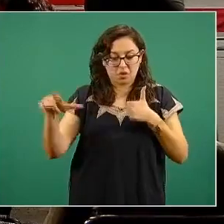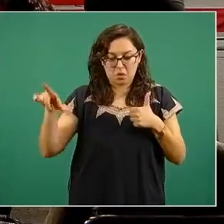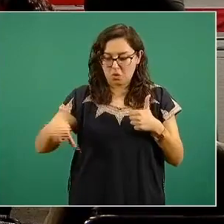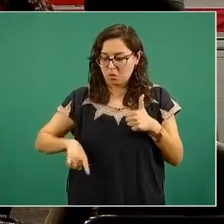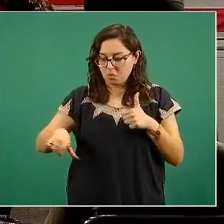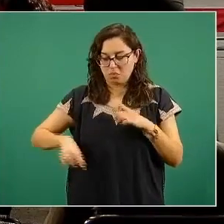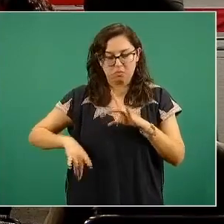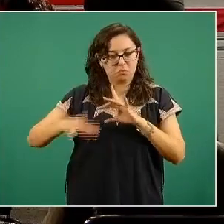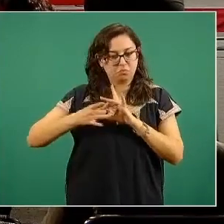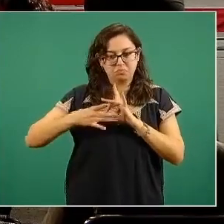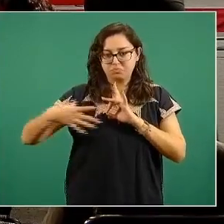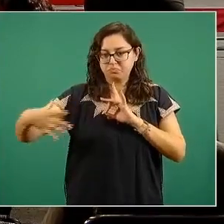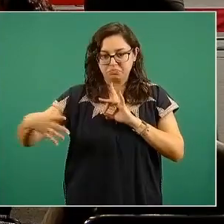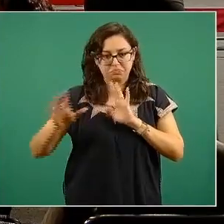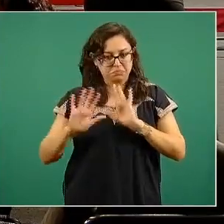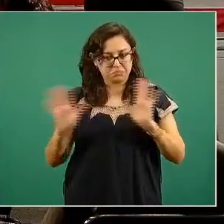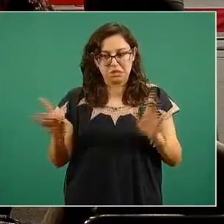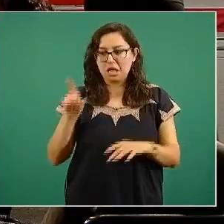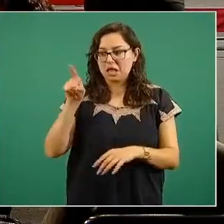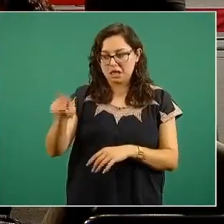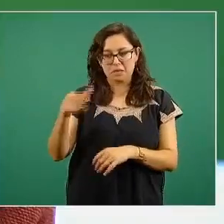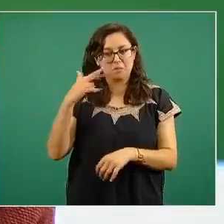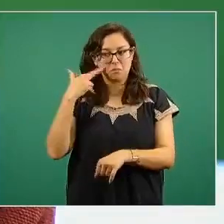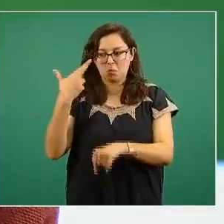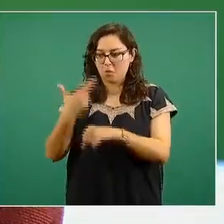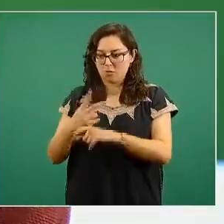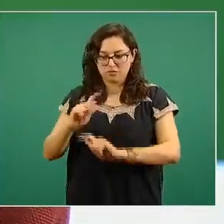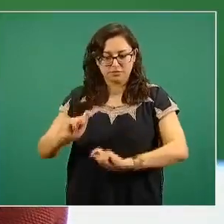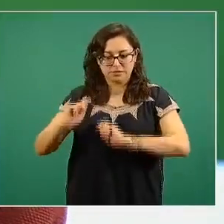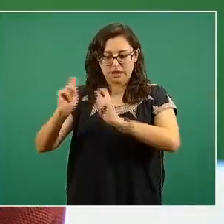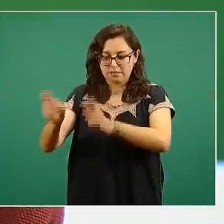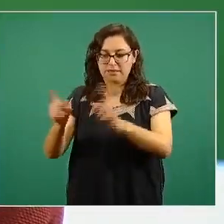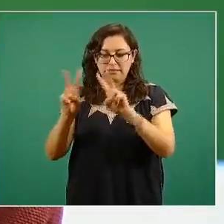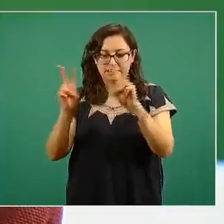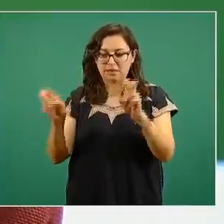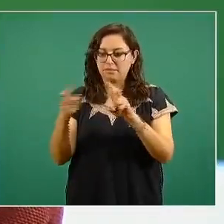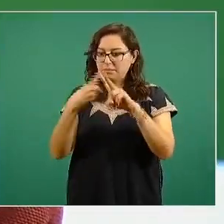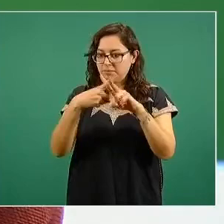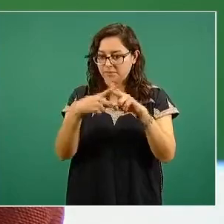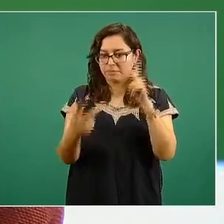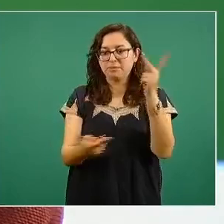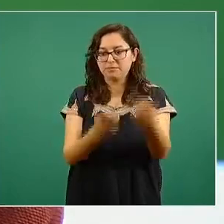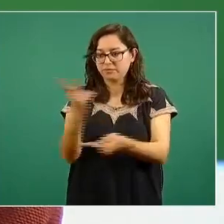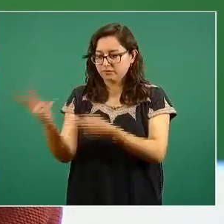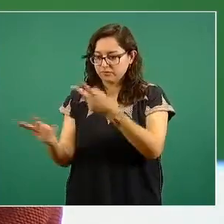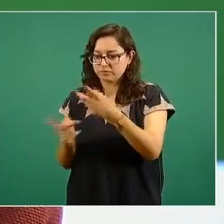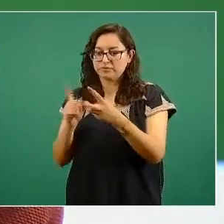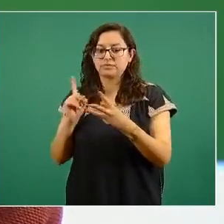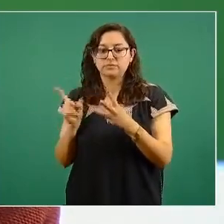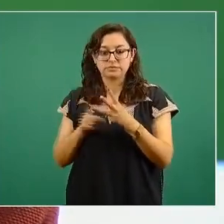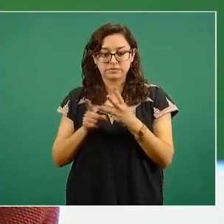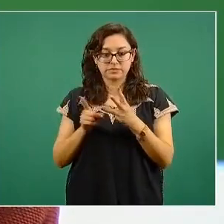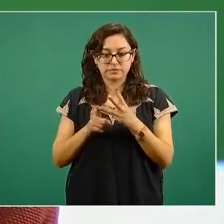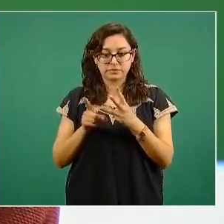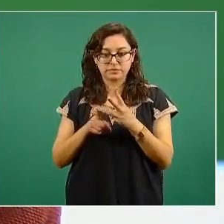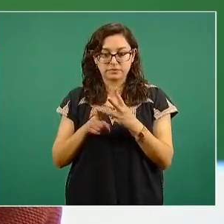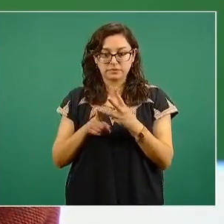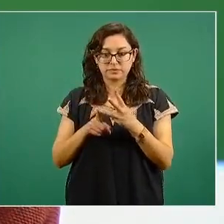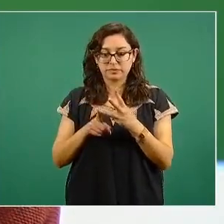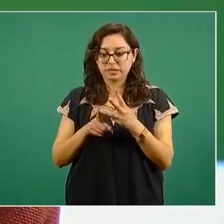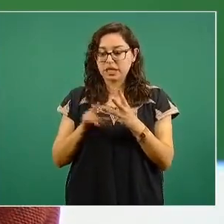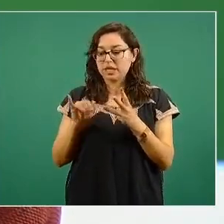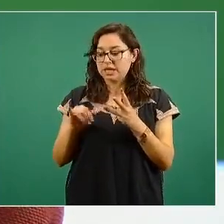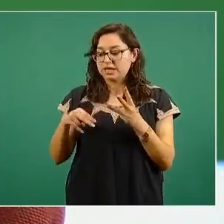por ley, la autoridad en estadísticas vitales, y participa también en el grupo de trabajo. Participa el Instituto Nacional de